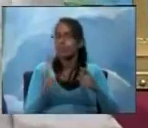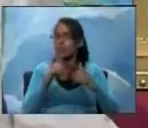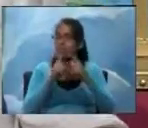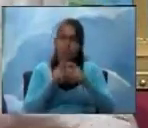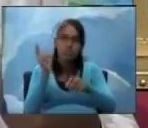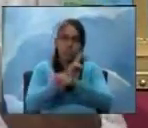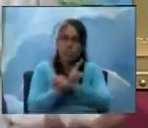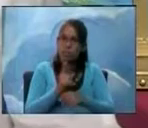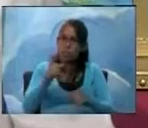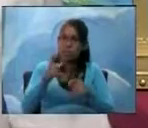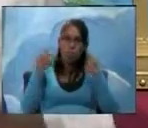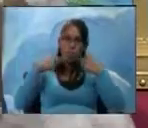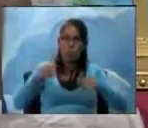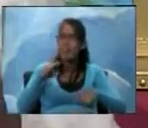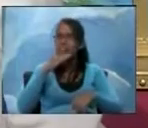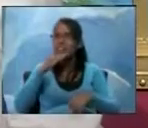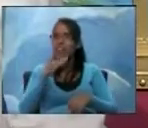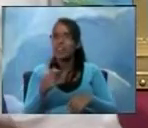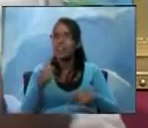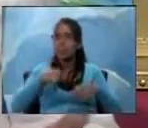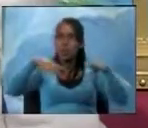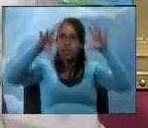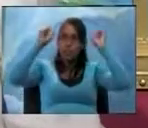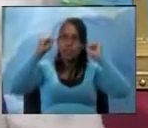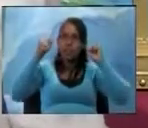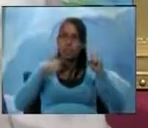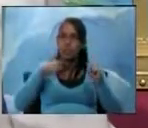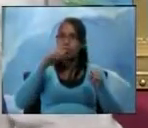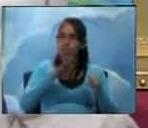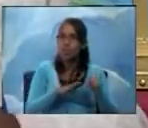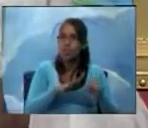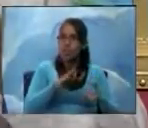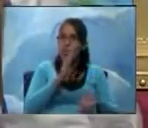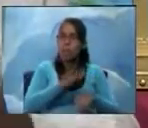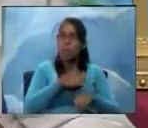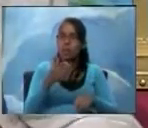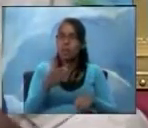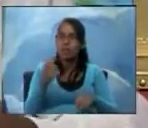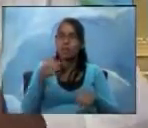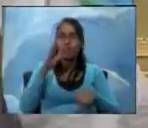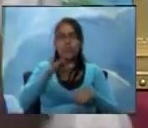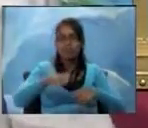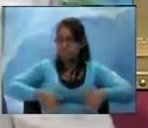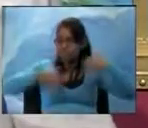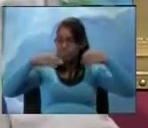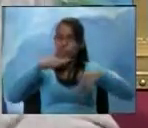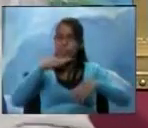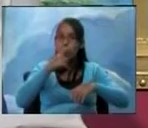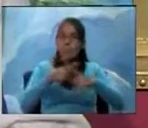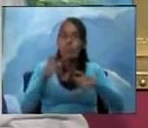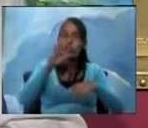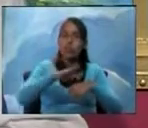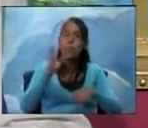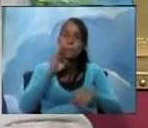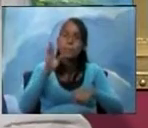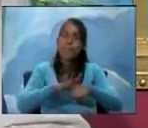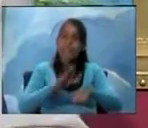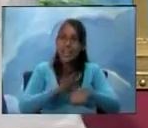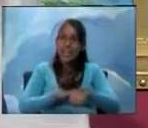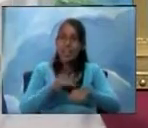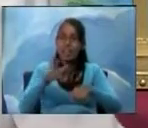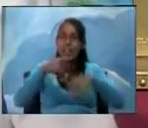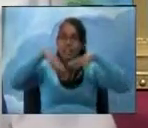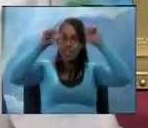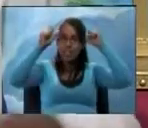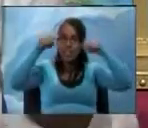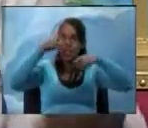actúa porque se deja llevar por la ira. Yo entendí, yo estoy actuando mal porque yo estoy airándome, pero estoy pecando. Ahí entendí este